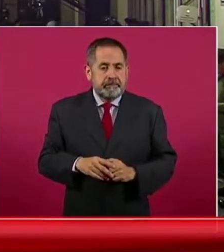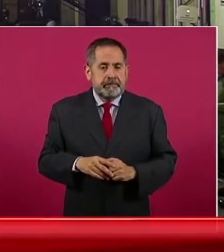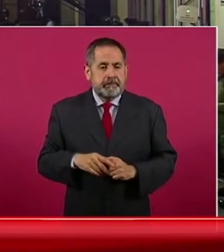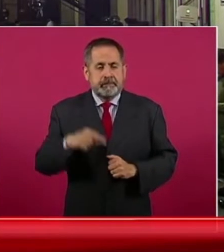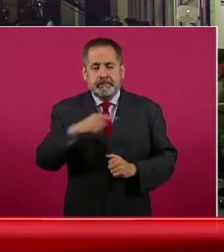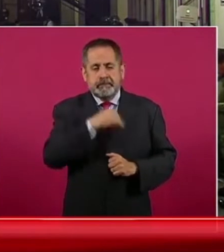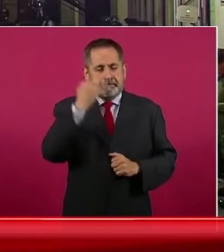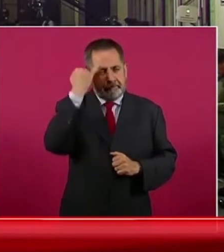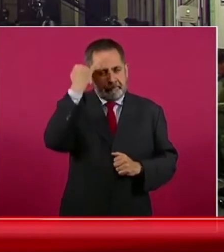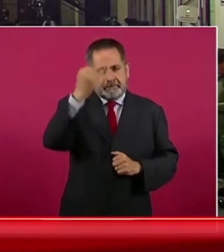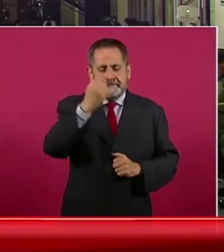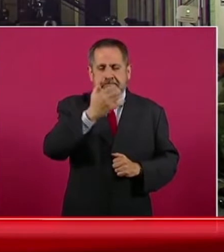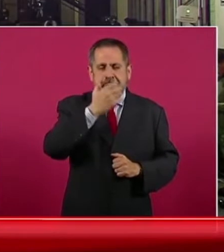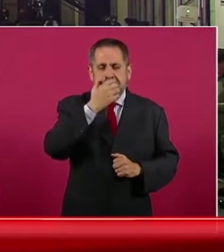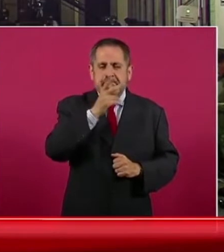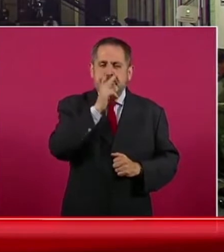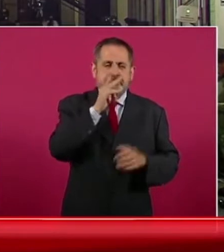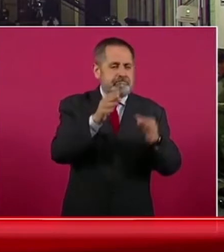frases hechas, ¿no?